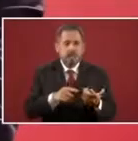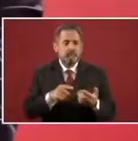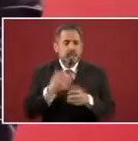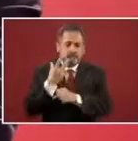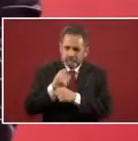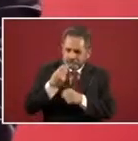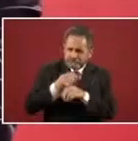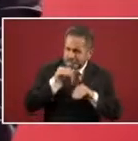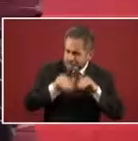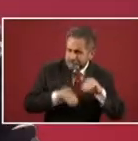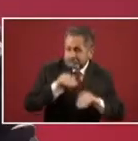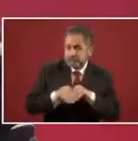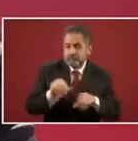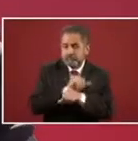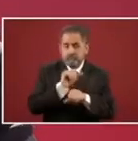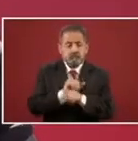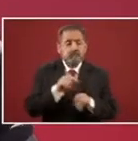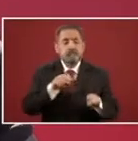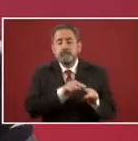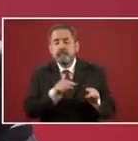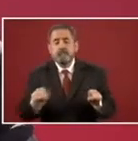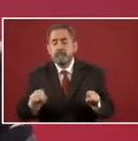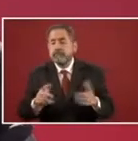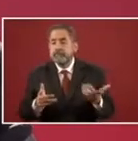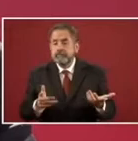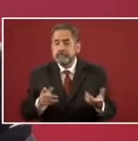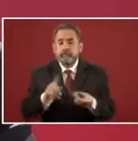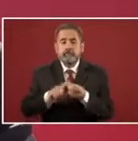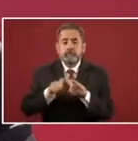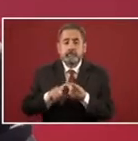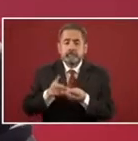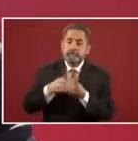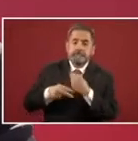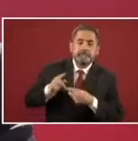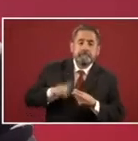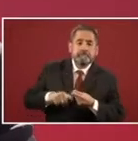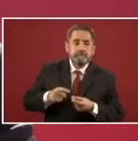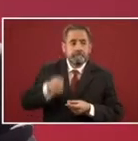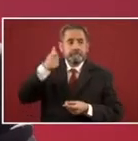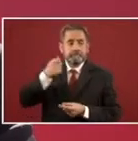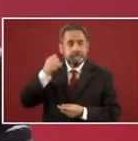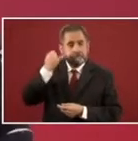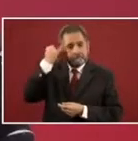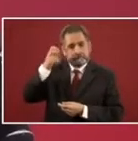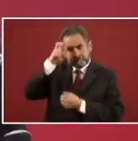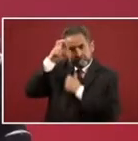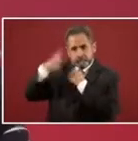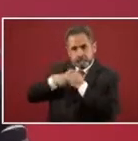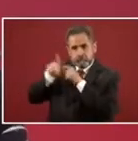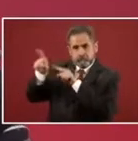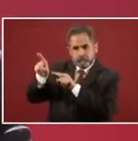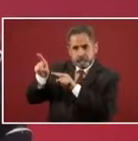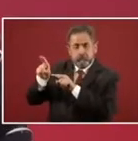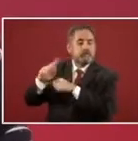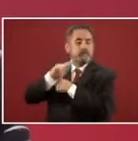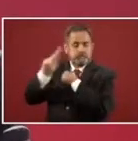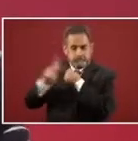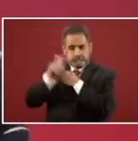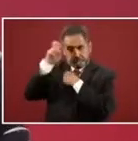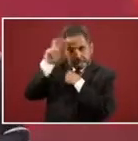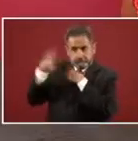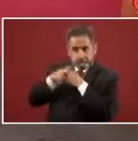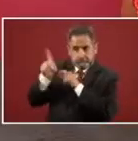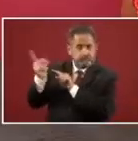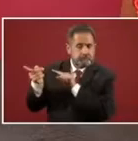único con derecho a repartirlo como mejor le parezca. Y como si se tratara de una burla, el sábado 25 de abril, el presidente